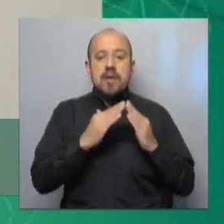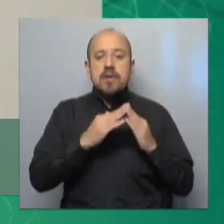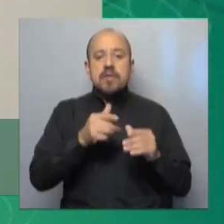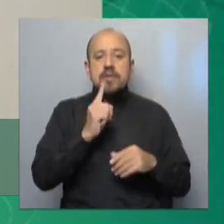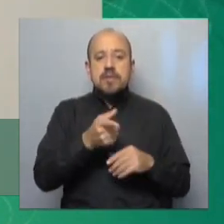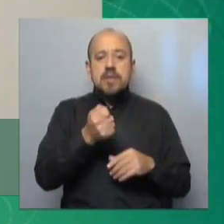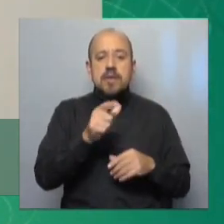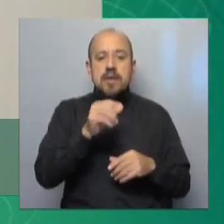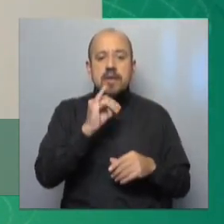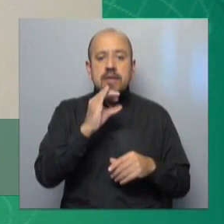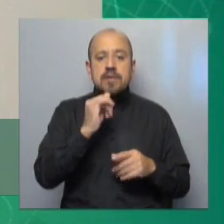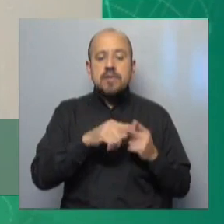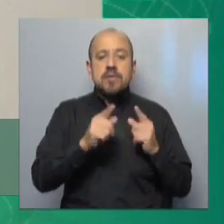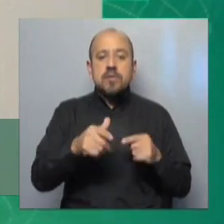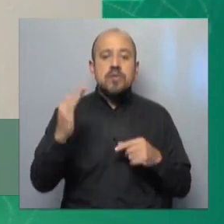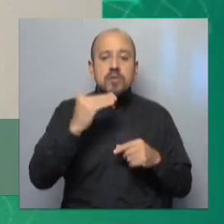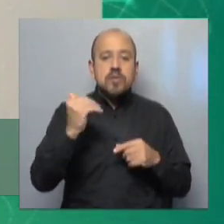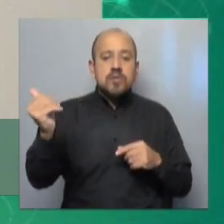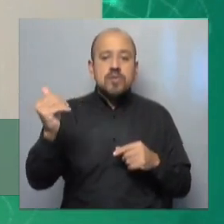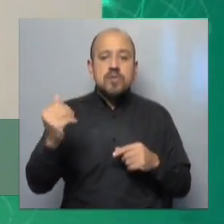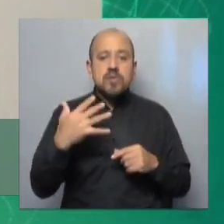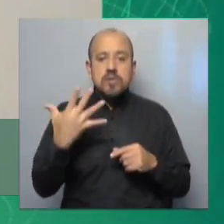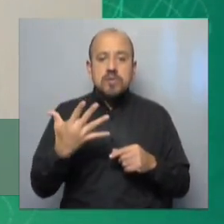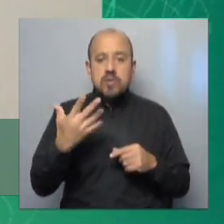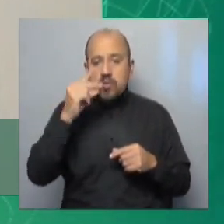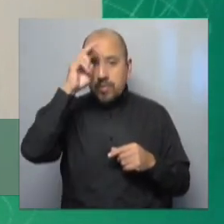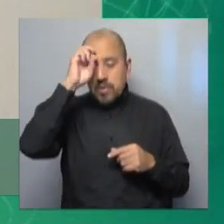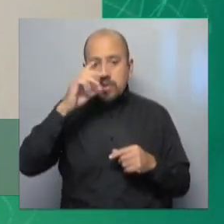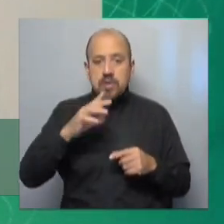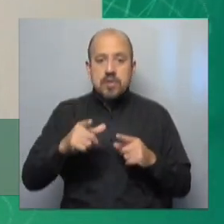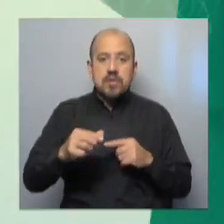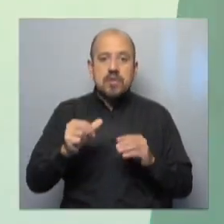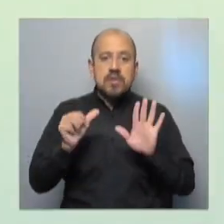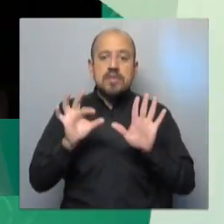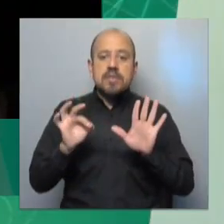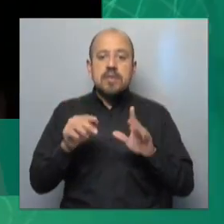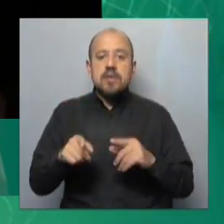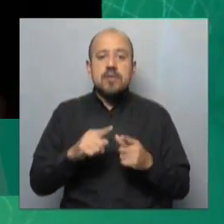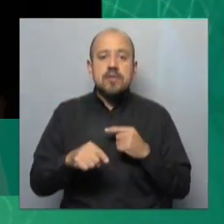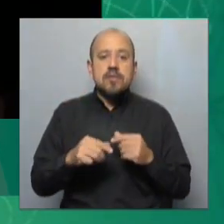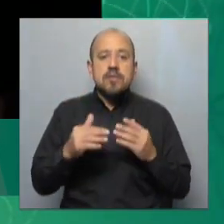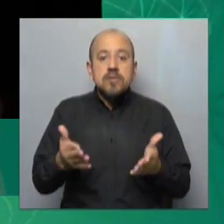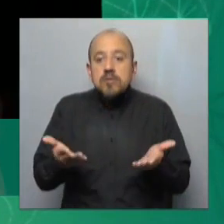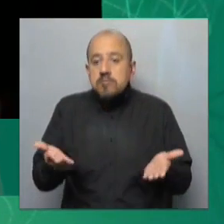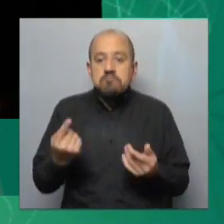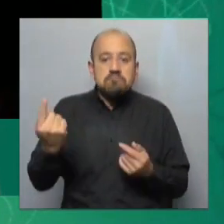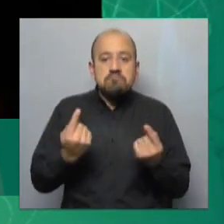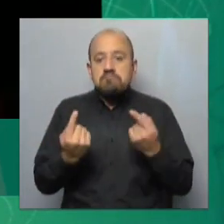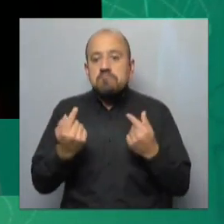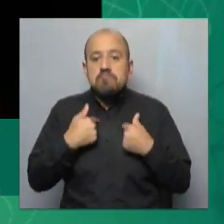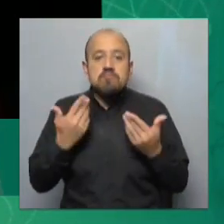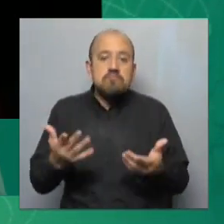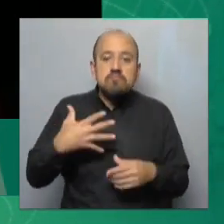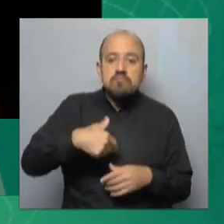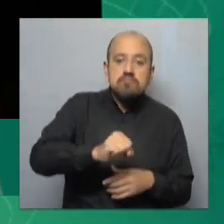contratados por las 5 mutualistas entonces en nadie sin otra persona sin nada han dicho si no están